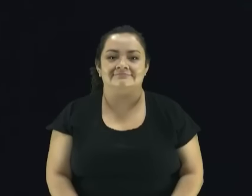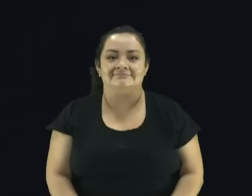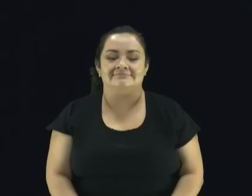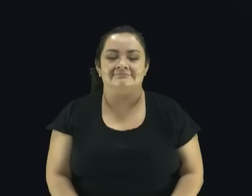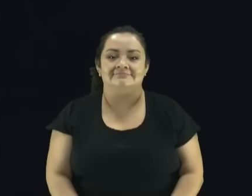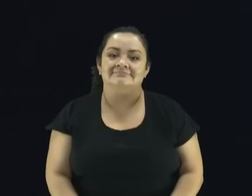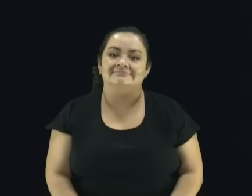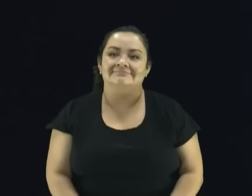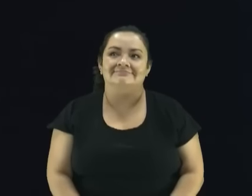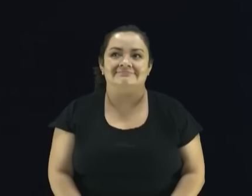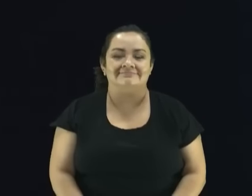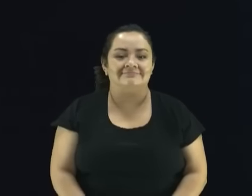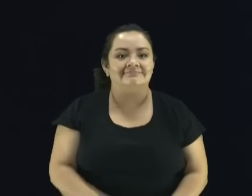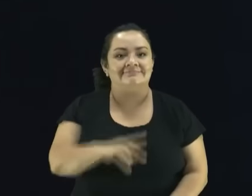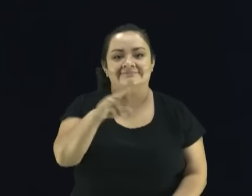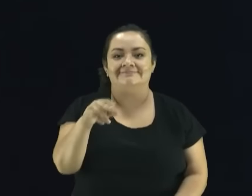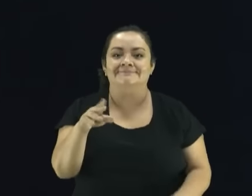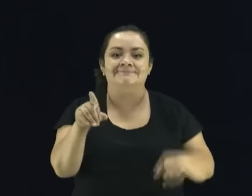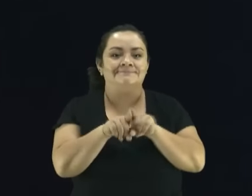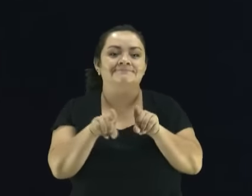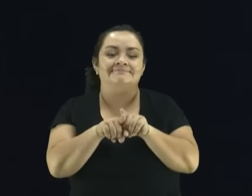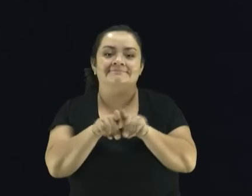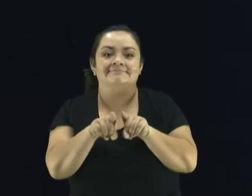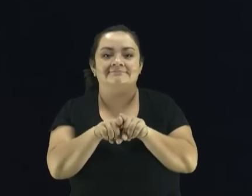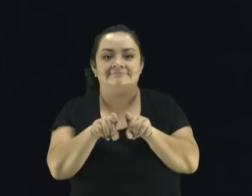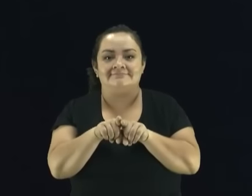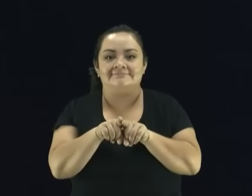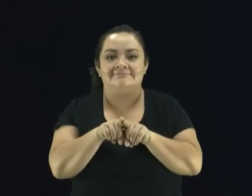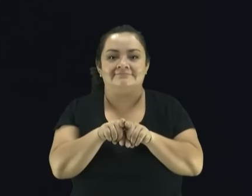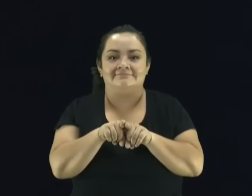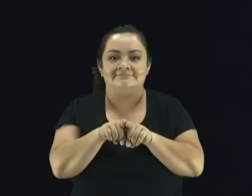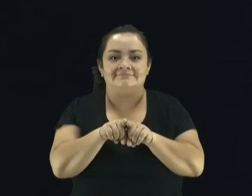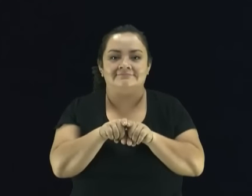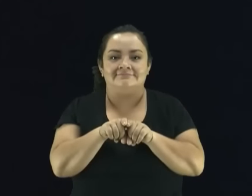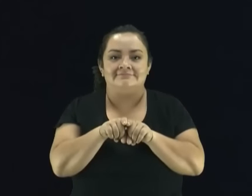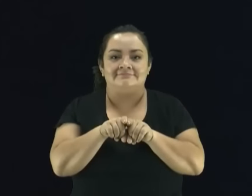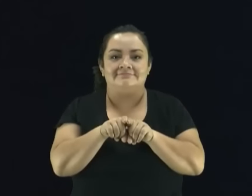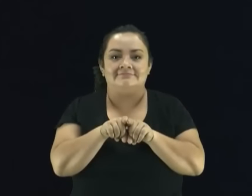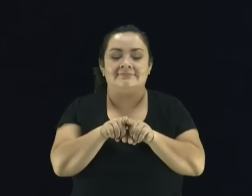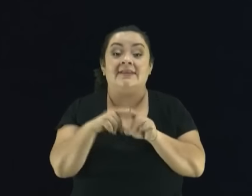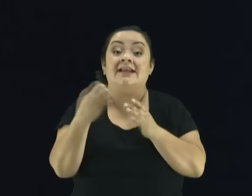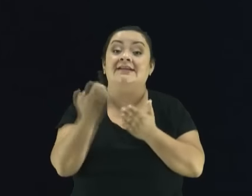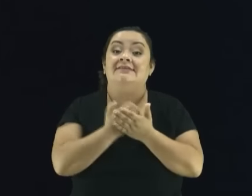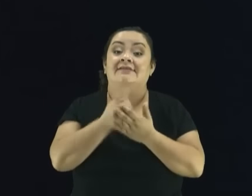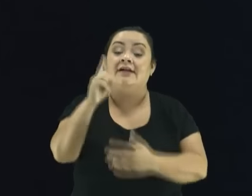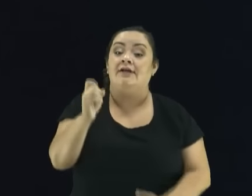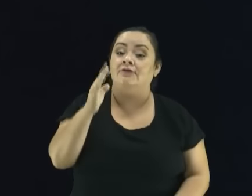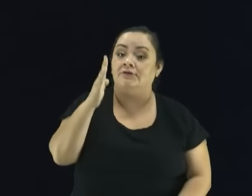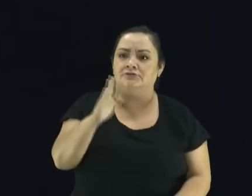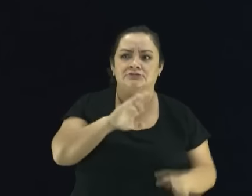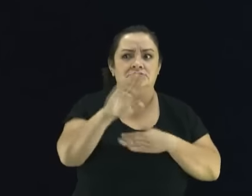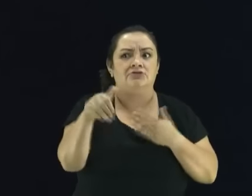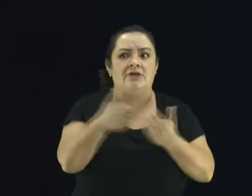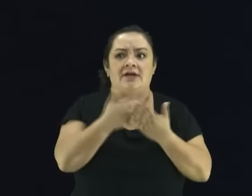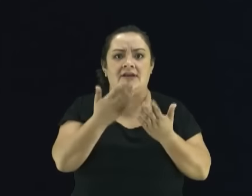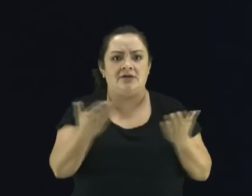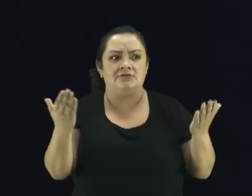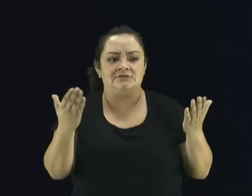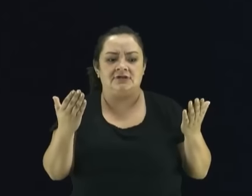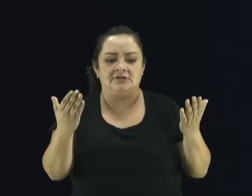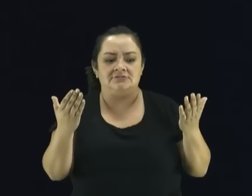ahí amigos y hermanos el evangelio de Cristo hace que todas esas cosas vanas en nosotros